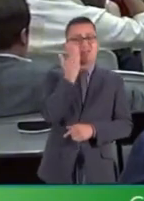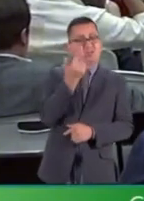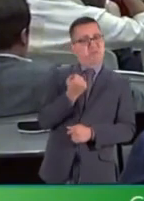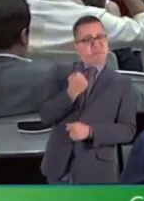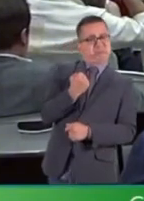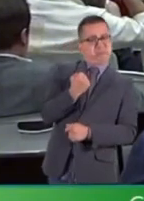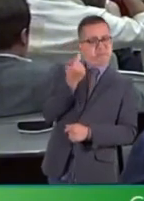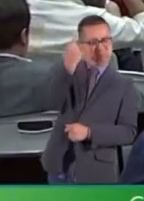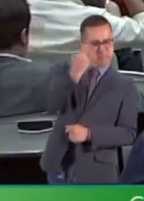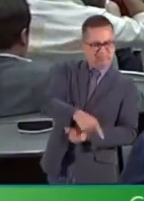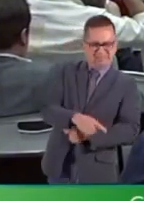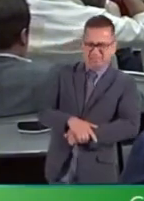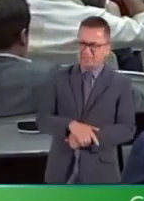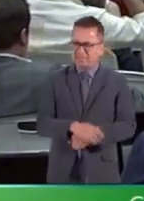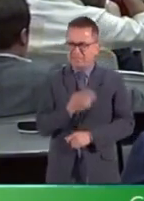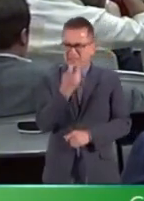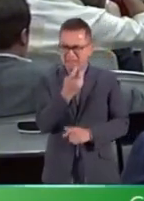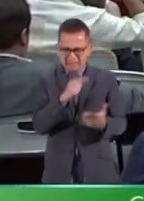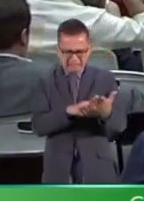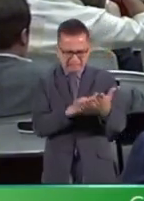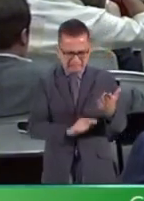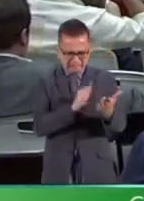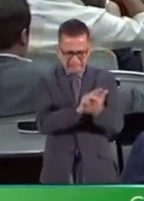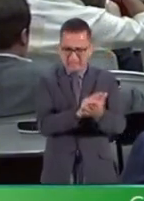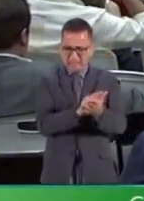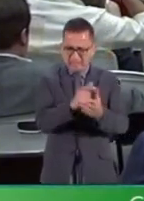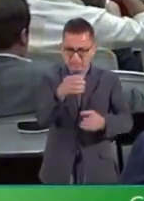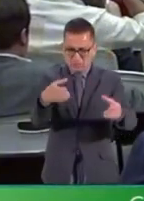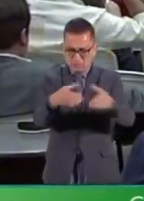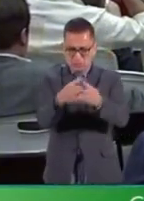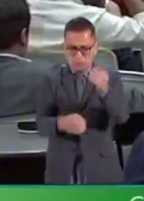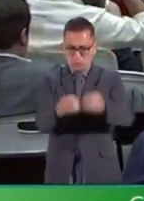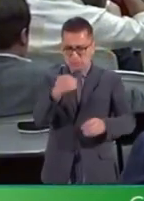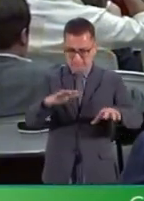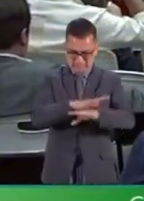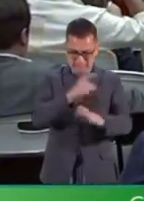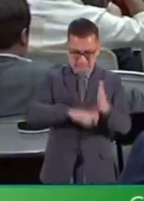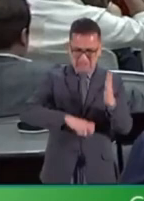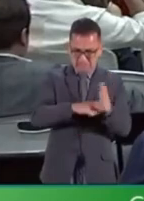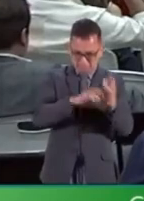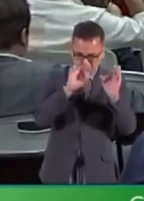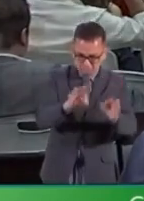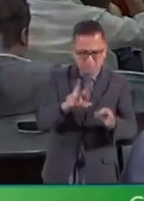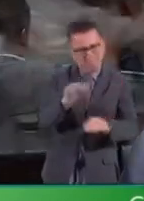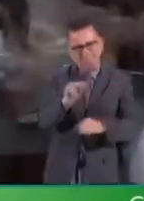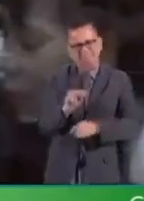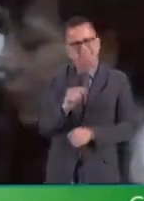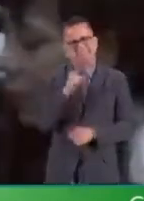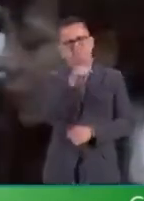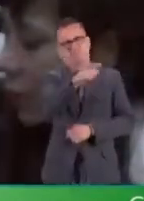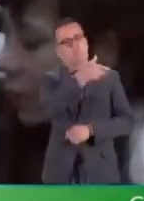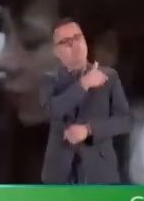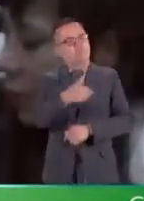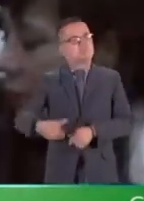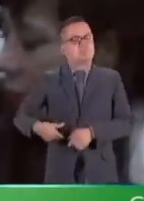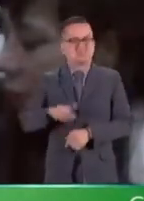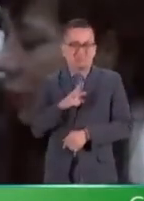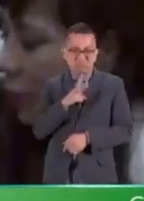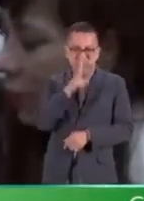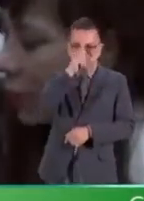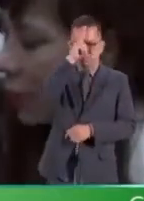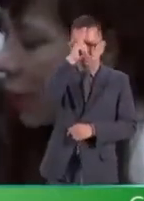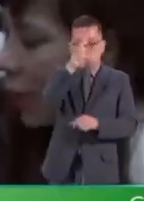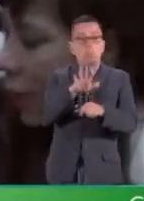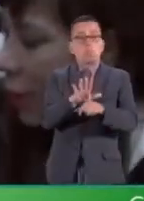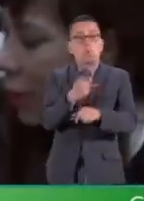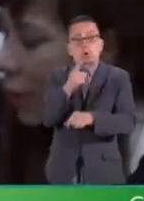judicial, es más que una reforma judicial, es un acto de venganza, porque el poder judicial sí ha